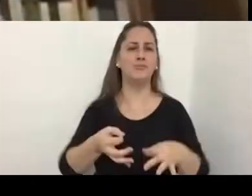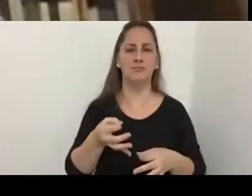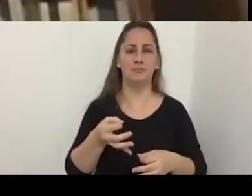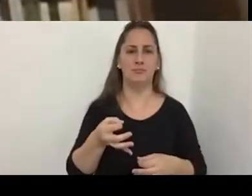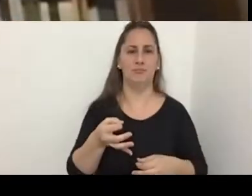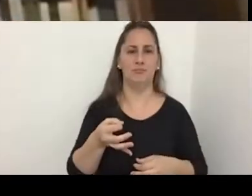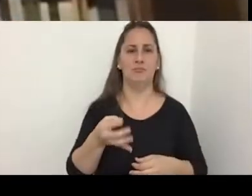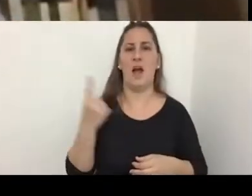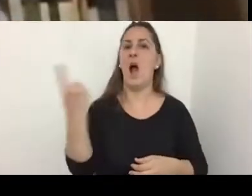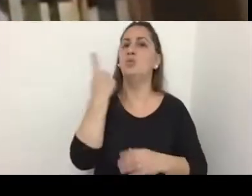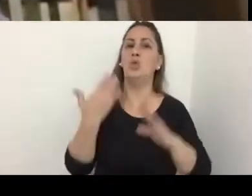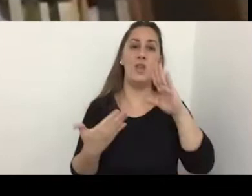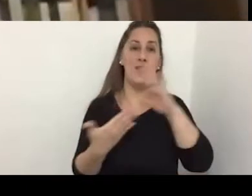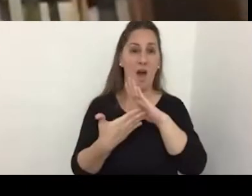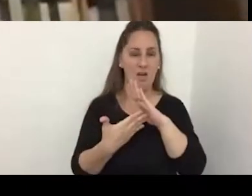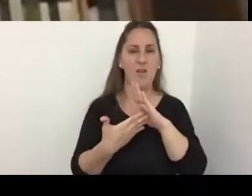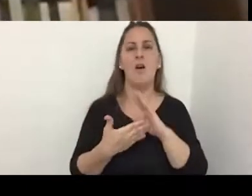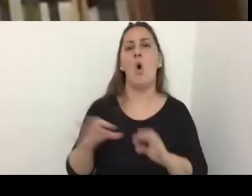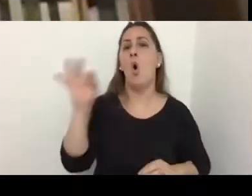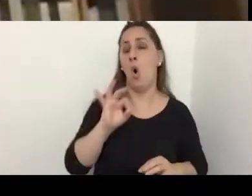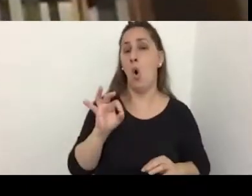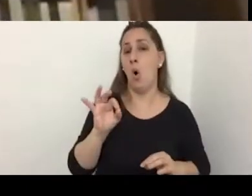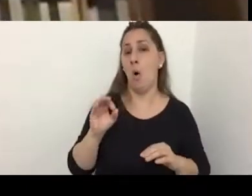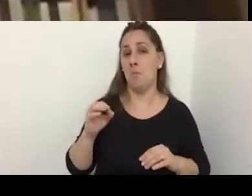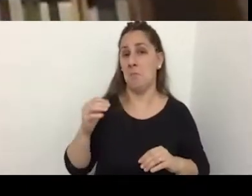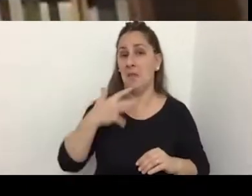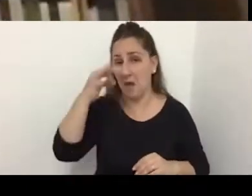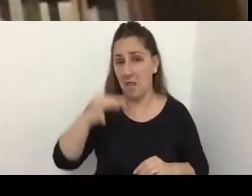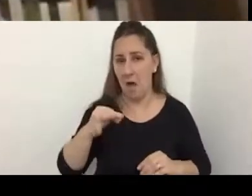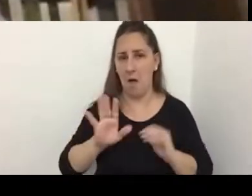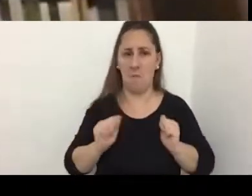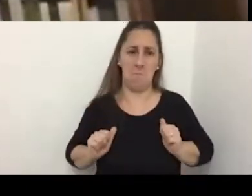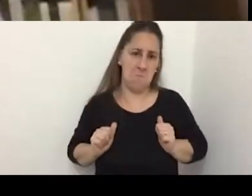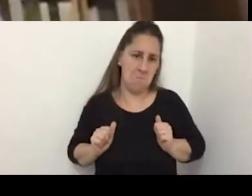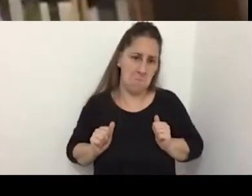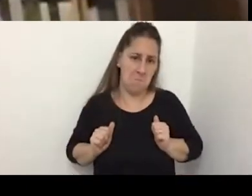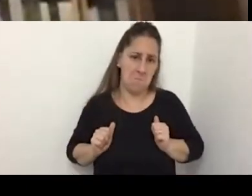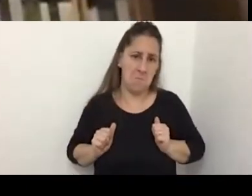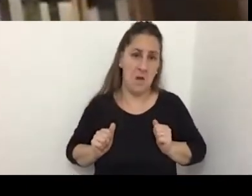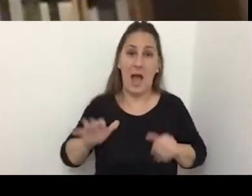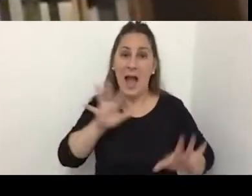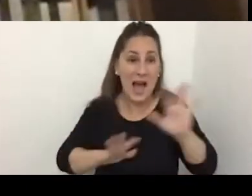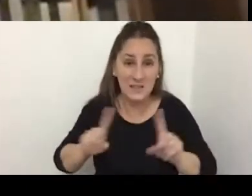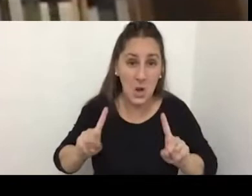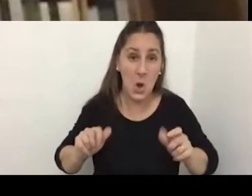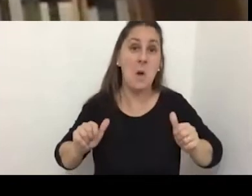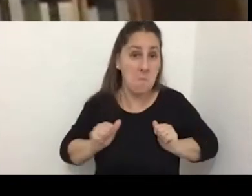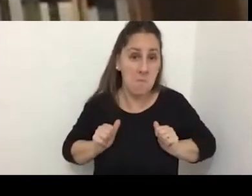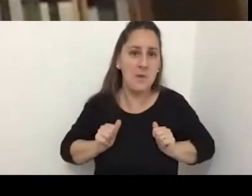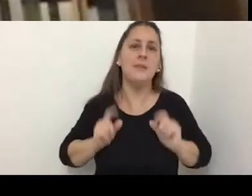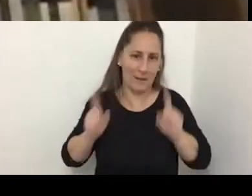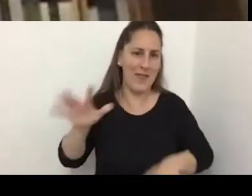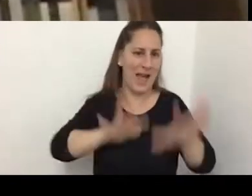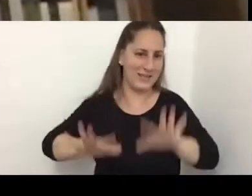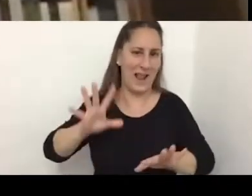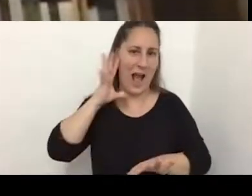la autoridad de aplicación o que no actúa, y no actuar es una forma de acción también, acción